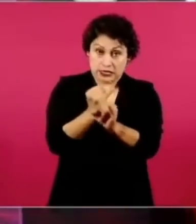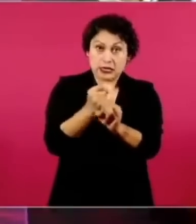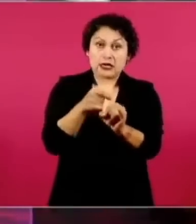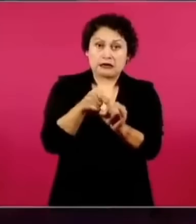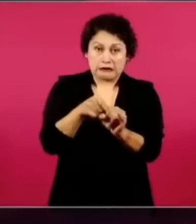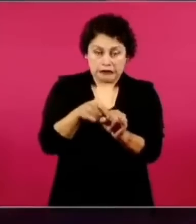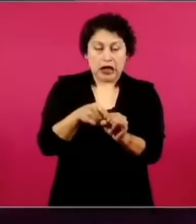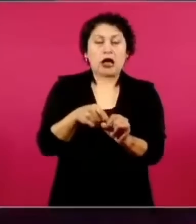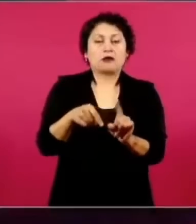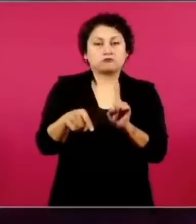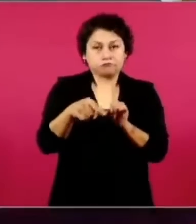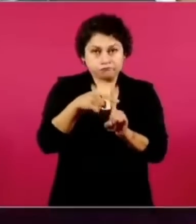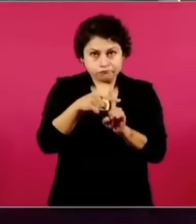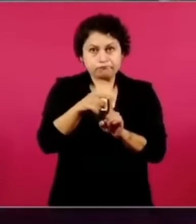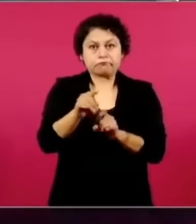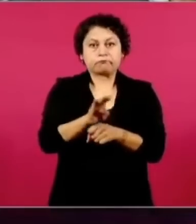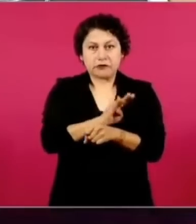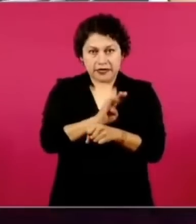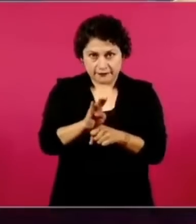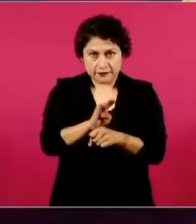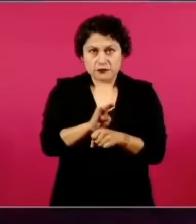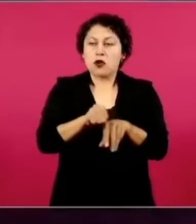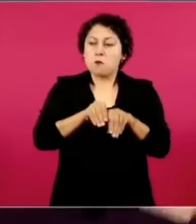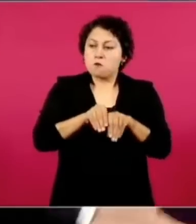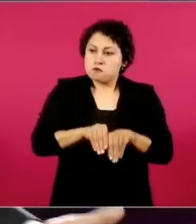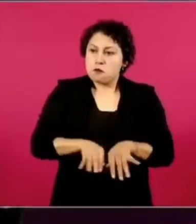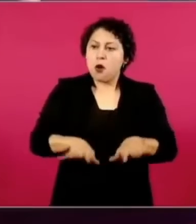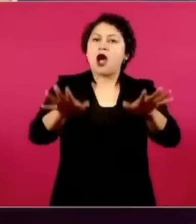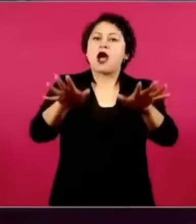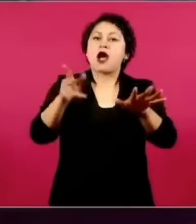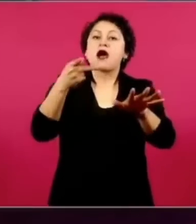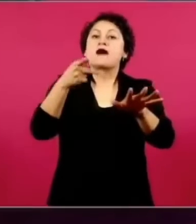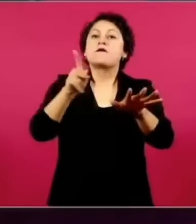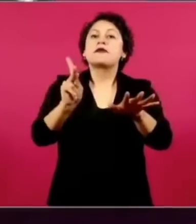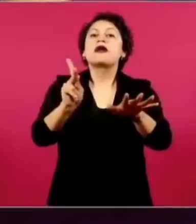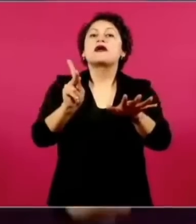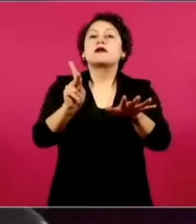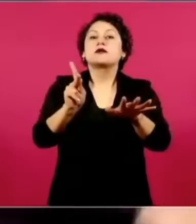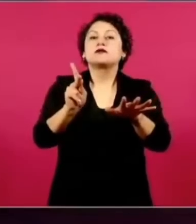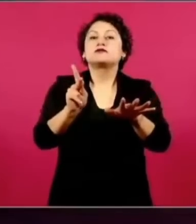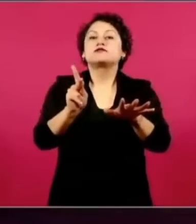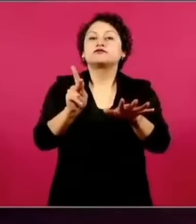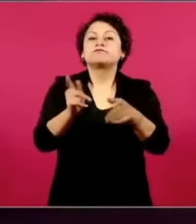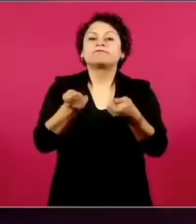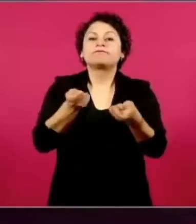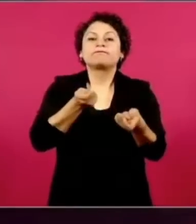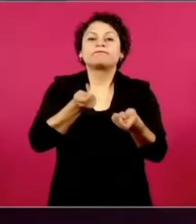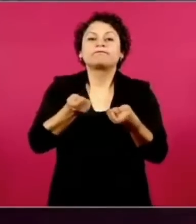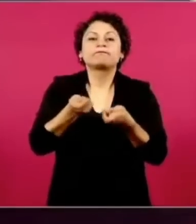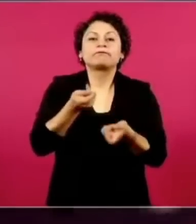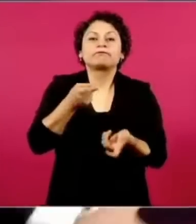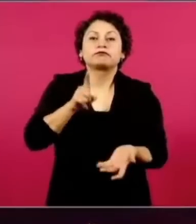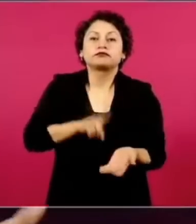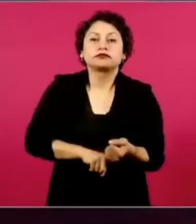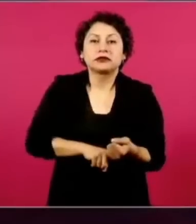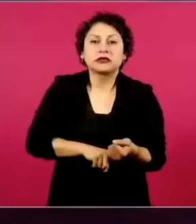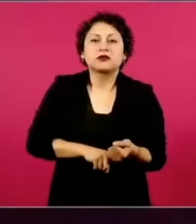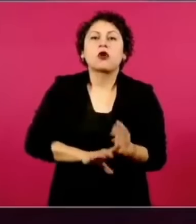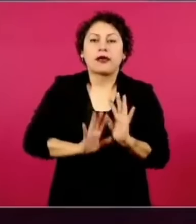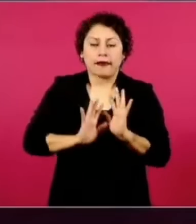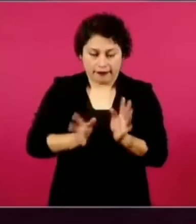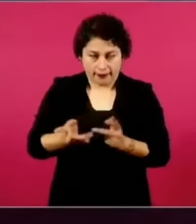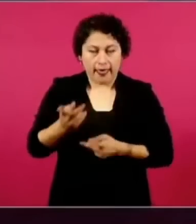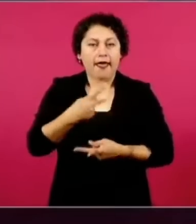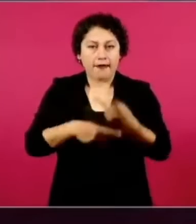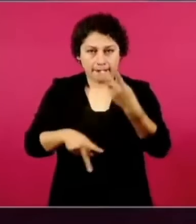de las redes? O sea, sí, el pueblo, pero también ya hay corporaciones